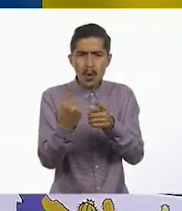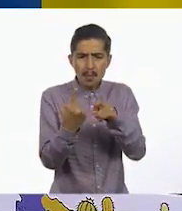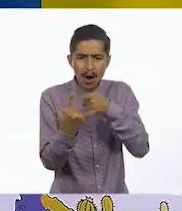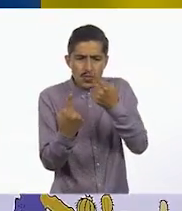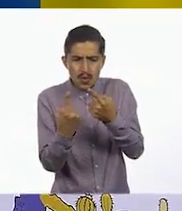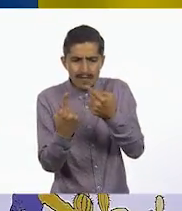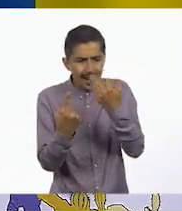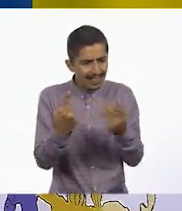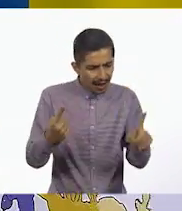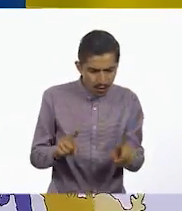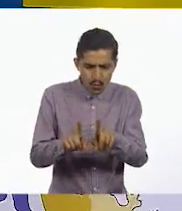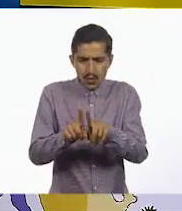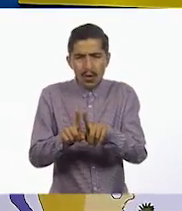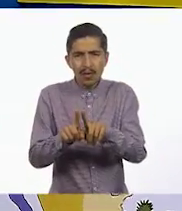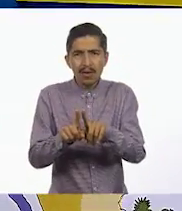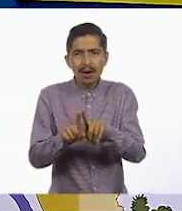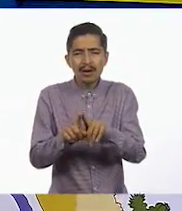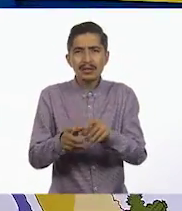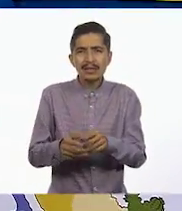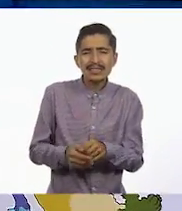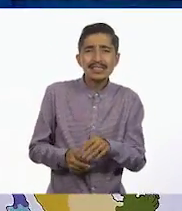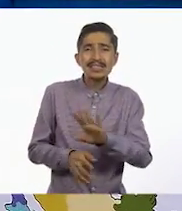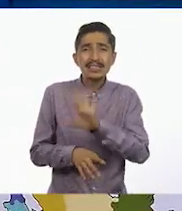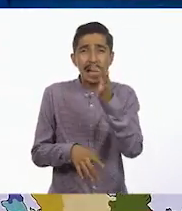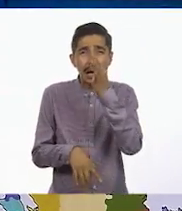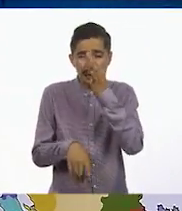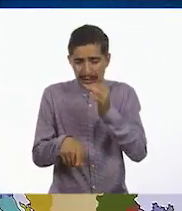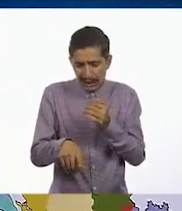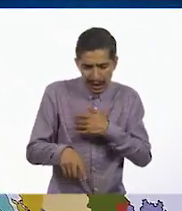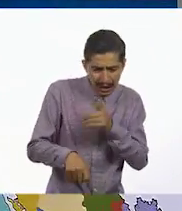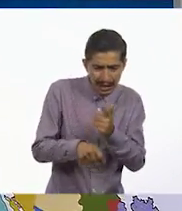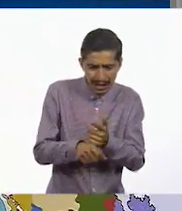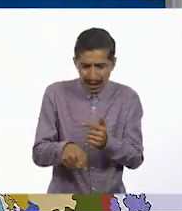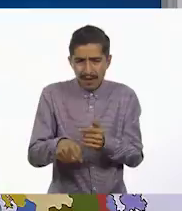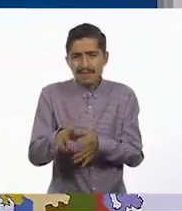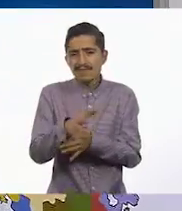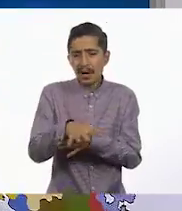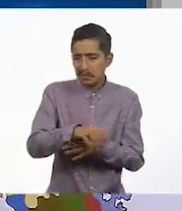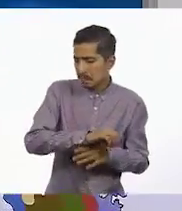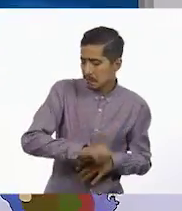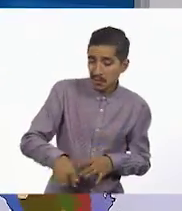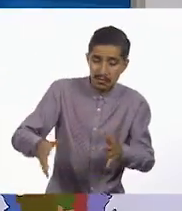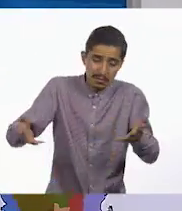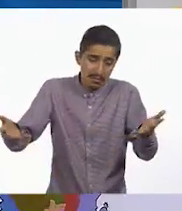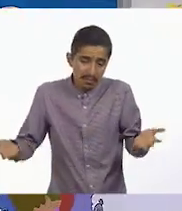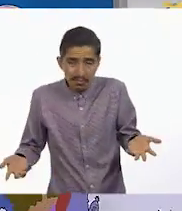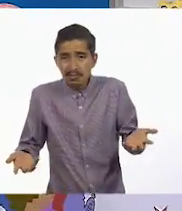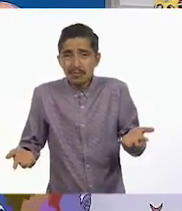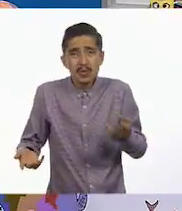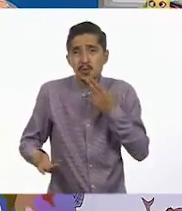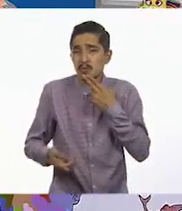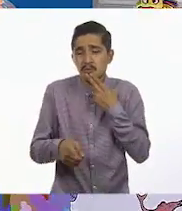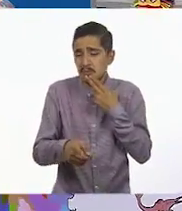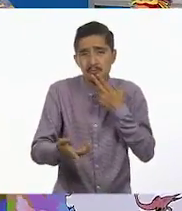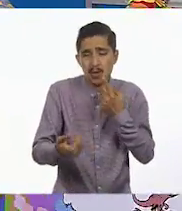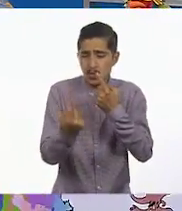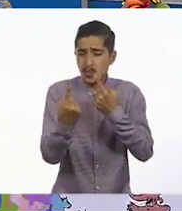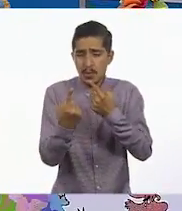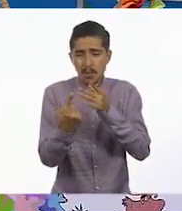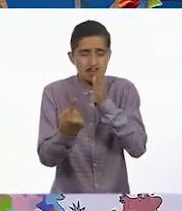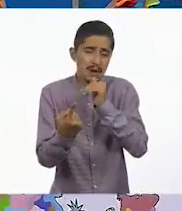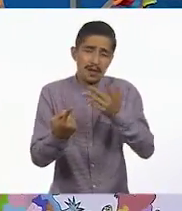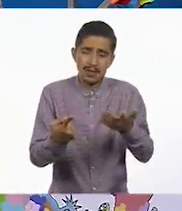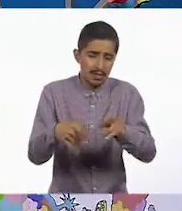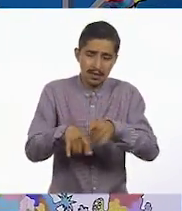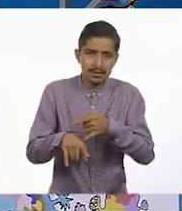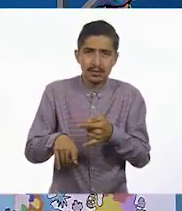este calcetín sin par se dio cuenta que estaban a punto de deshacerse de él porque ya no tenía manera de utilizarse, decidió